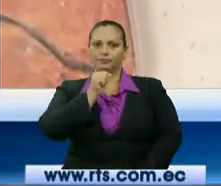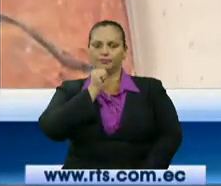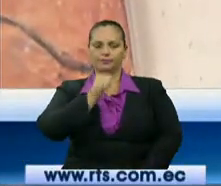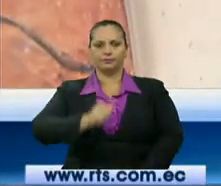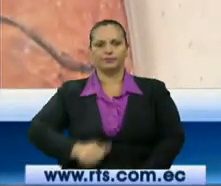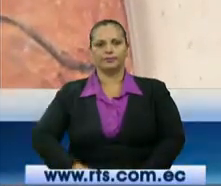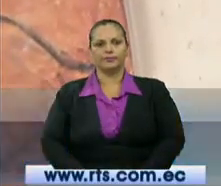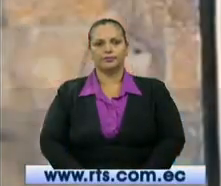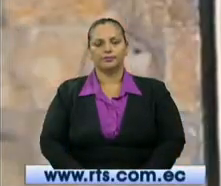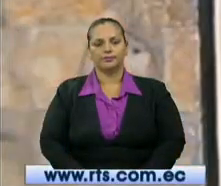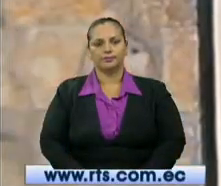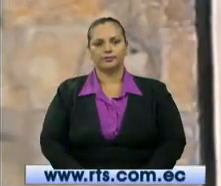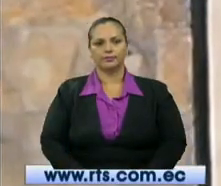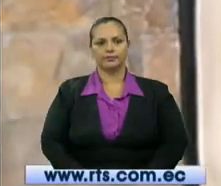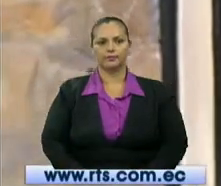enrique muñoz